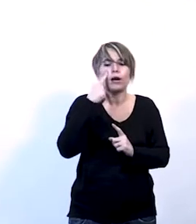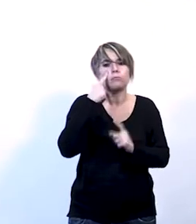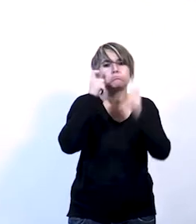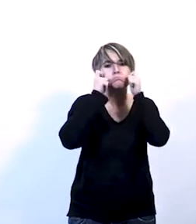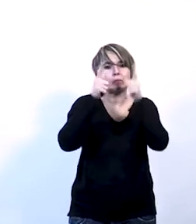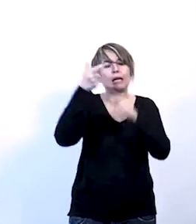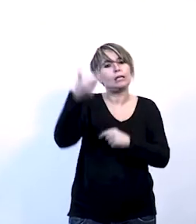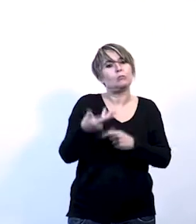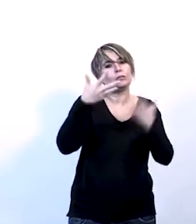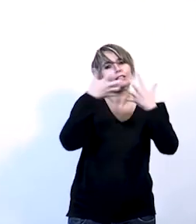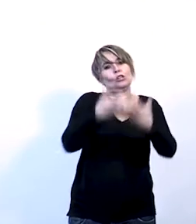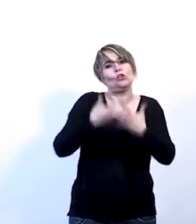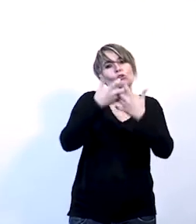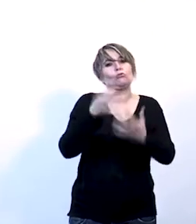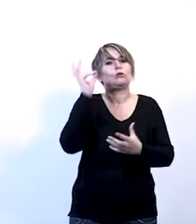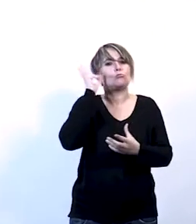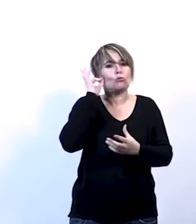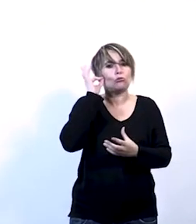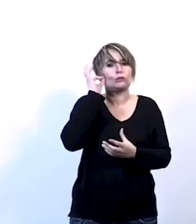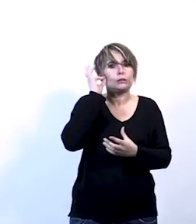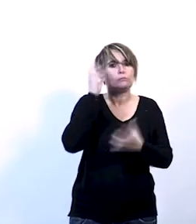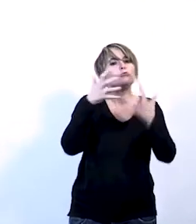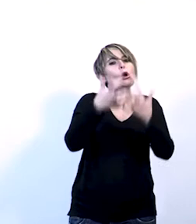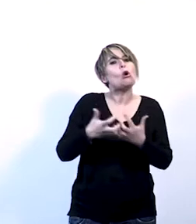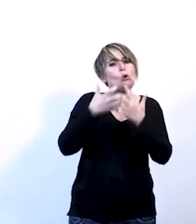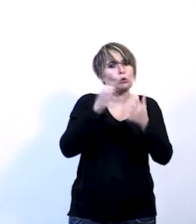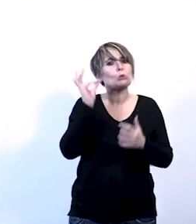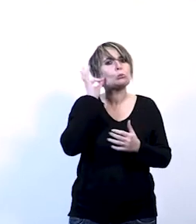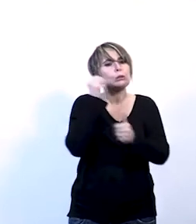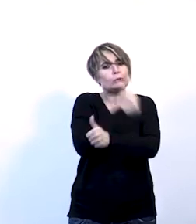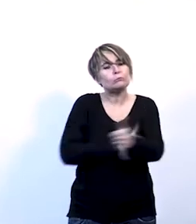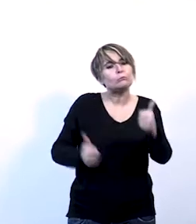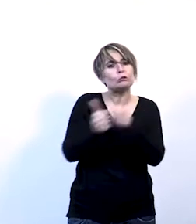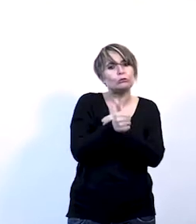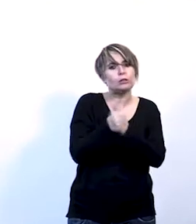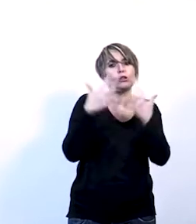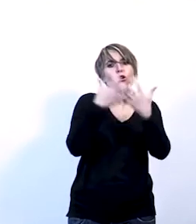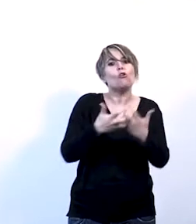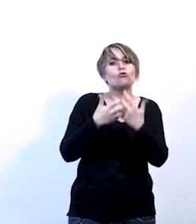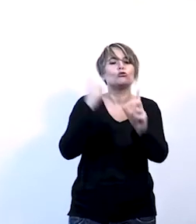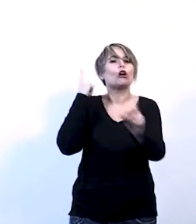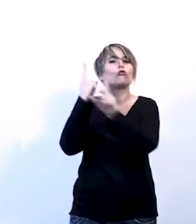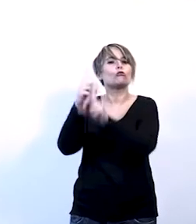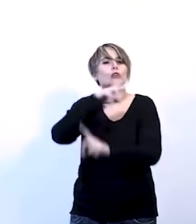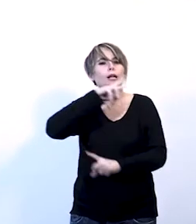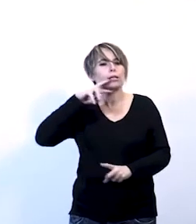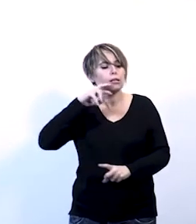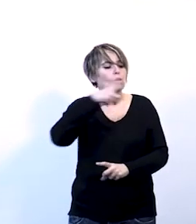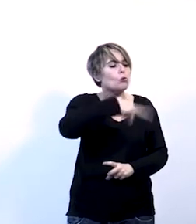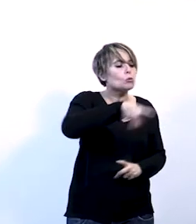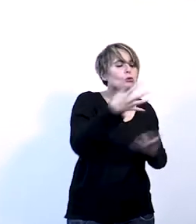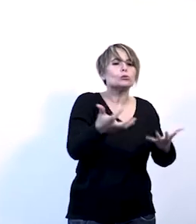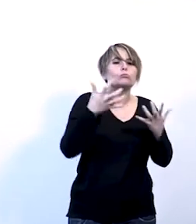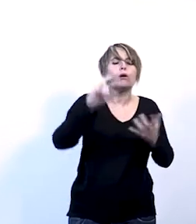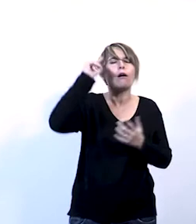importancia a las luchas de las mujeres dentro del, ¿no? de la cuestión también de la lucha contra Israel. ¿Cómo estáis consiguiendo